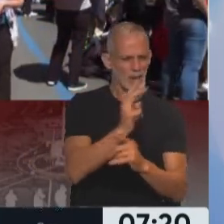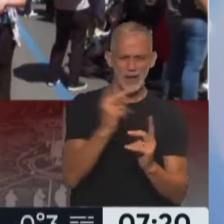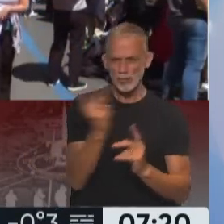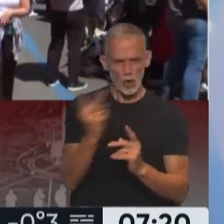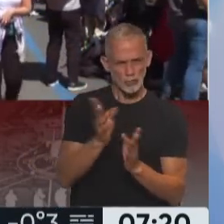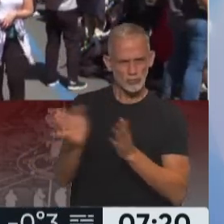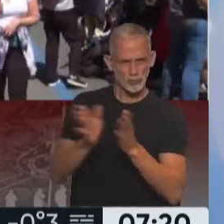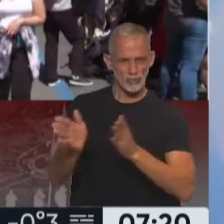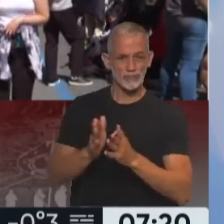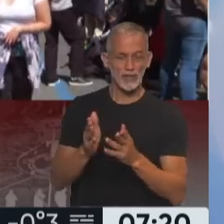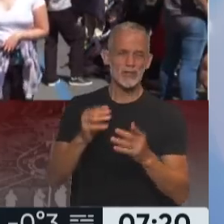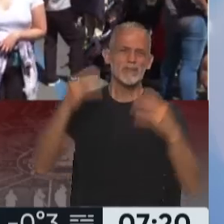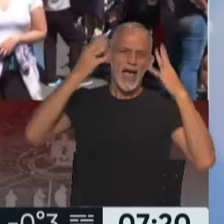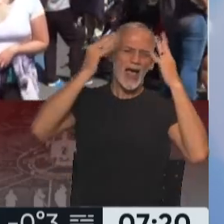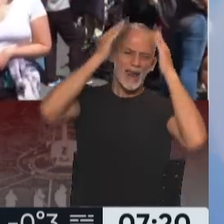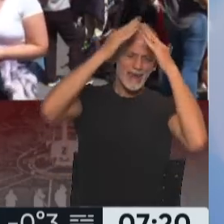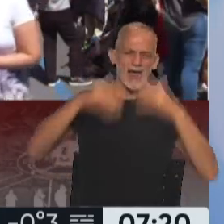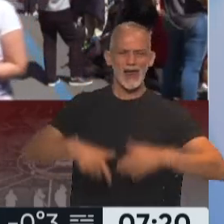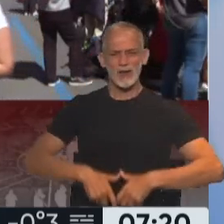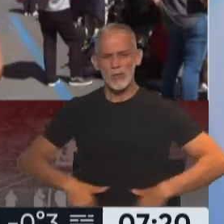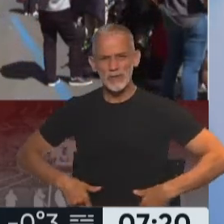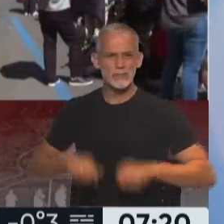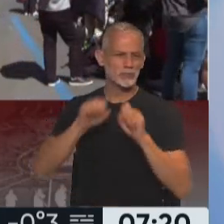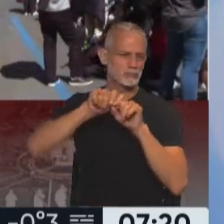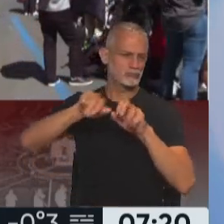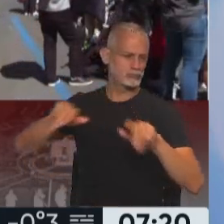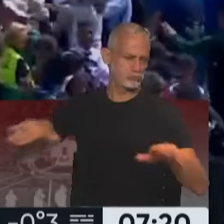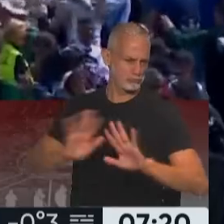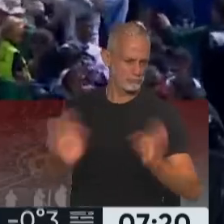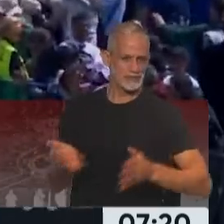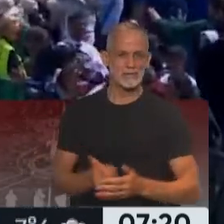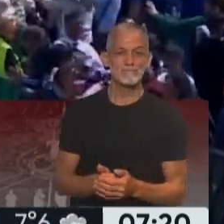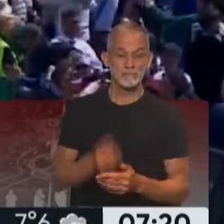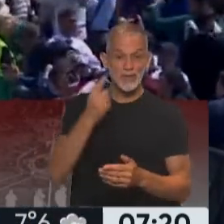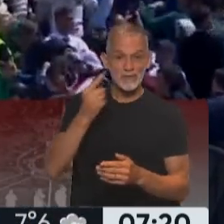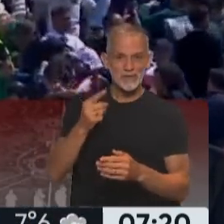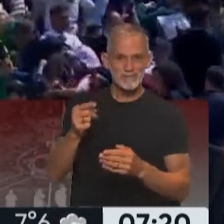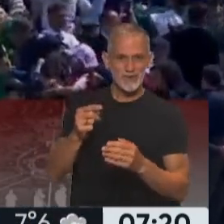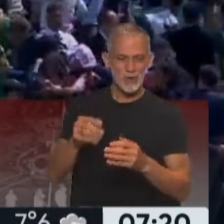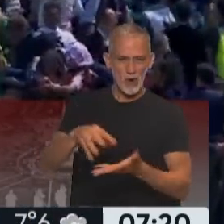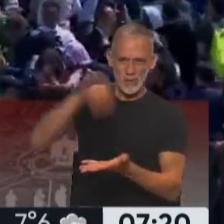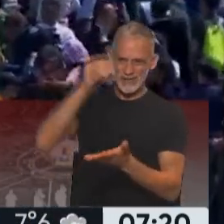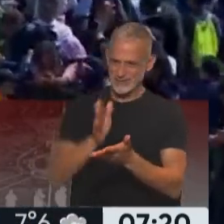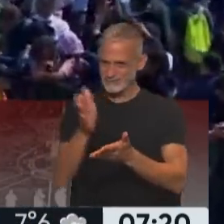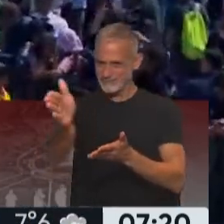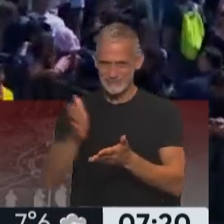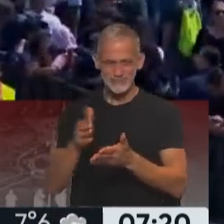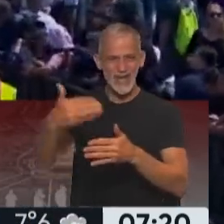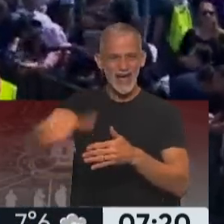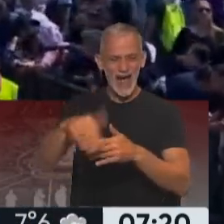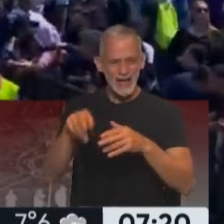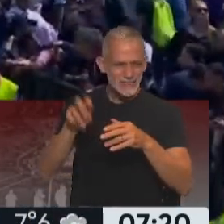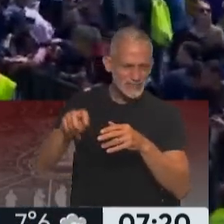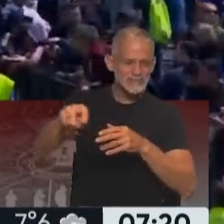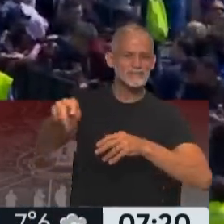desconcentración de cardenales, de obispos de la Plaza de San Pedro, y hablábamos de esa Vía de la Conciliación y esa travesía que hará